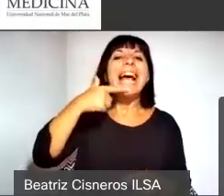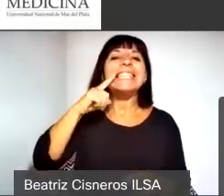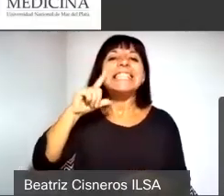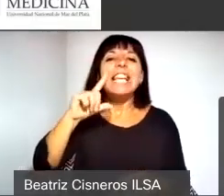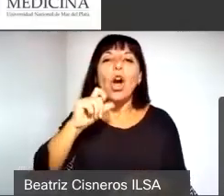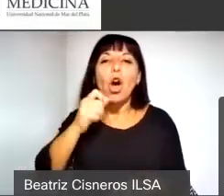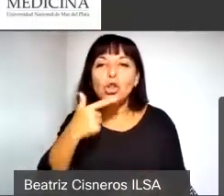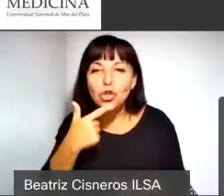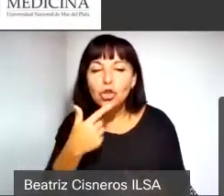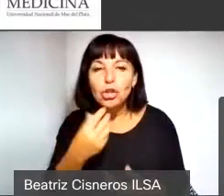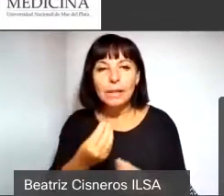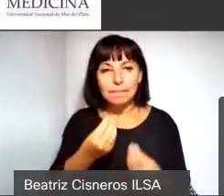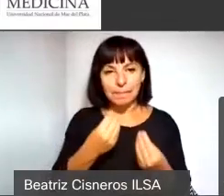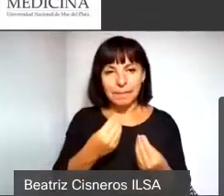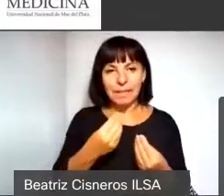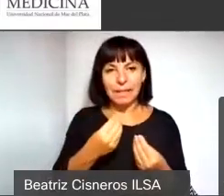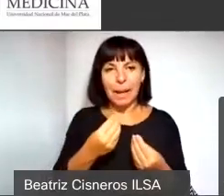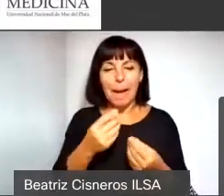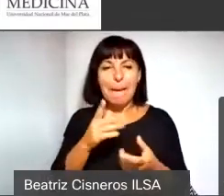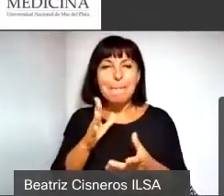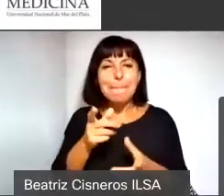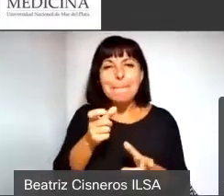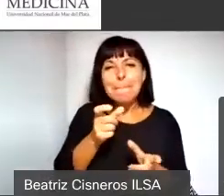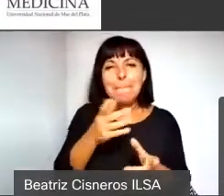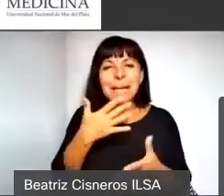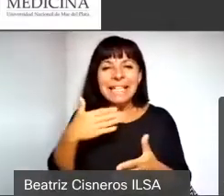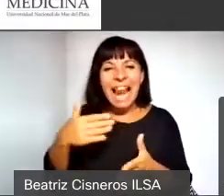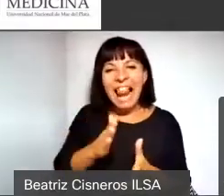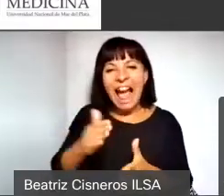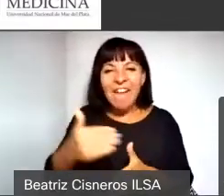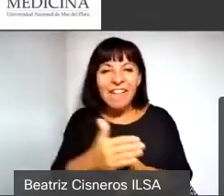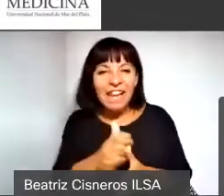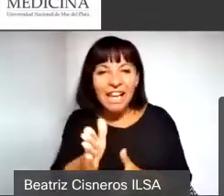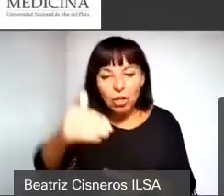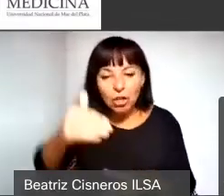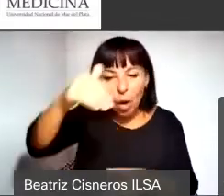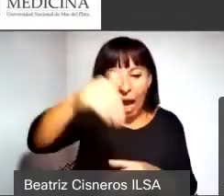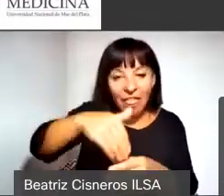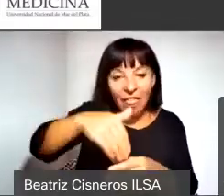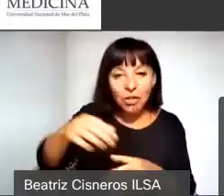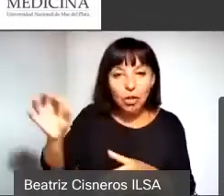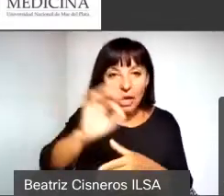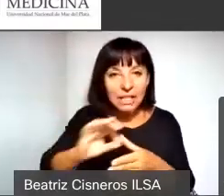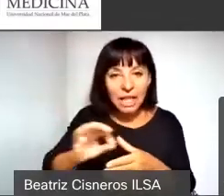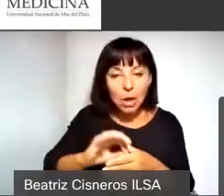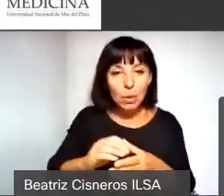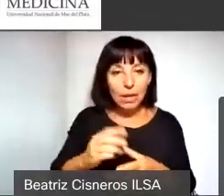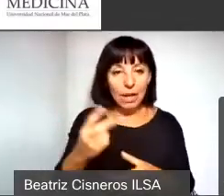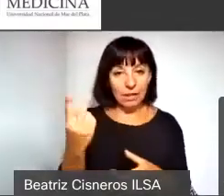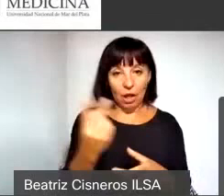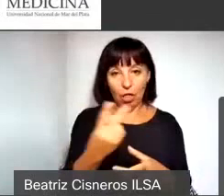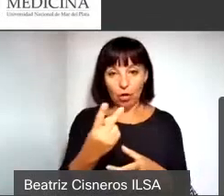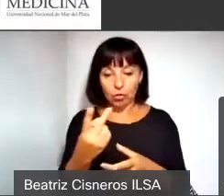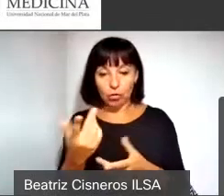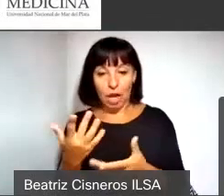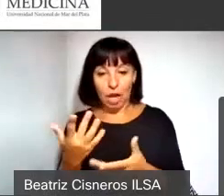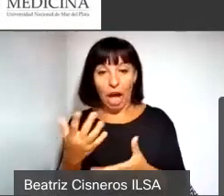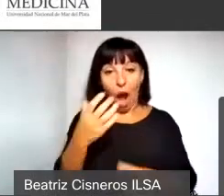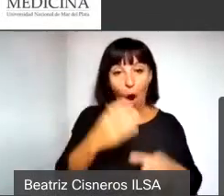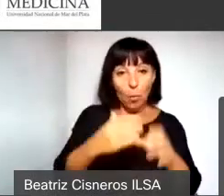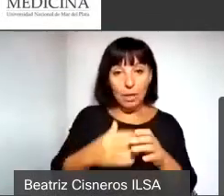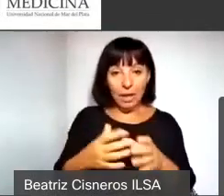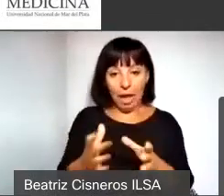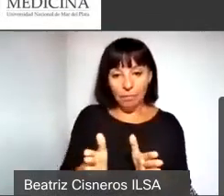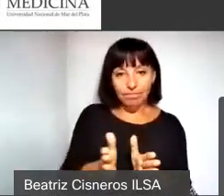nombre que significa pequeño laberinto dentro de la célula. Y si bien son dos, están comunicados